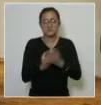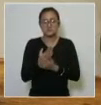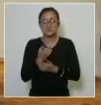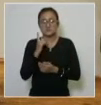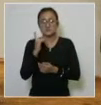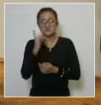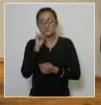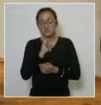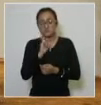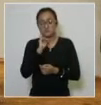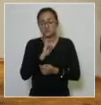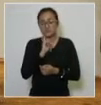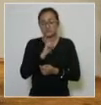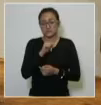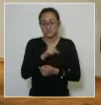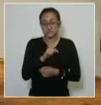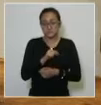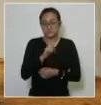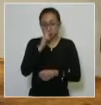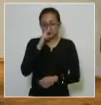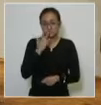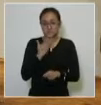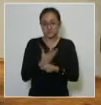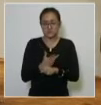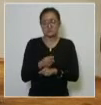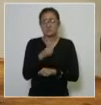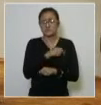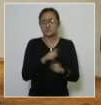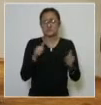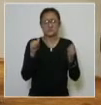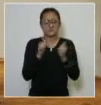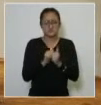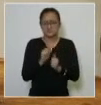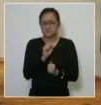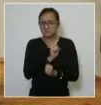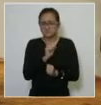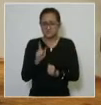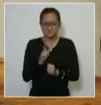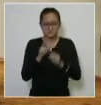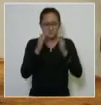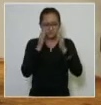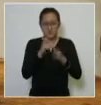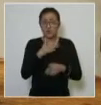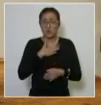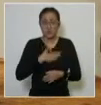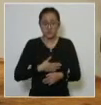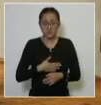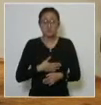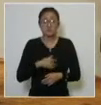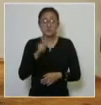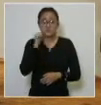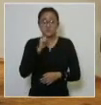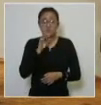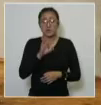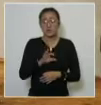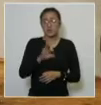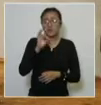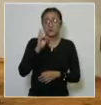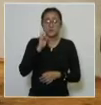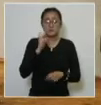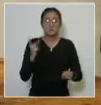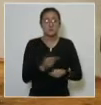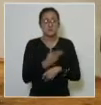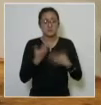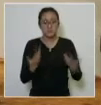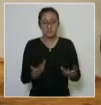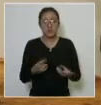auditora, con objetividad, con imparcialidad, con profesionalismo, va a encontrar si hubo o no hubo